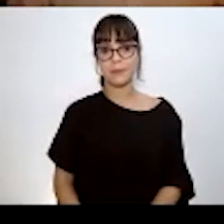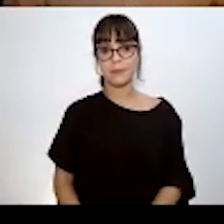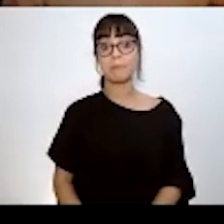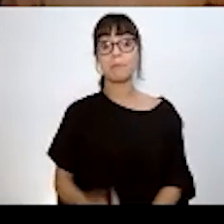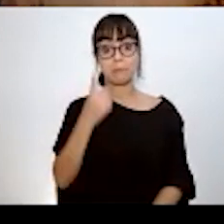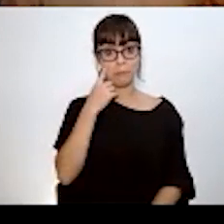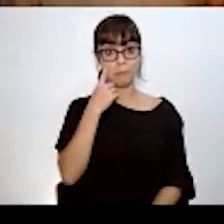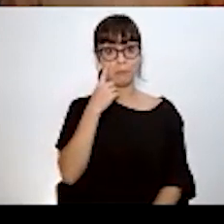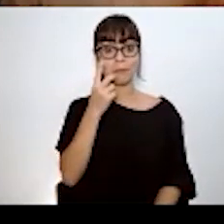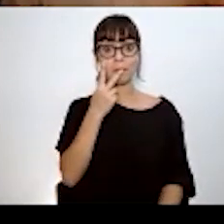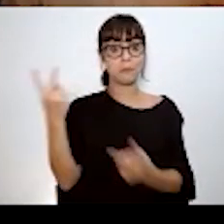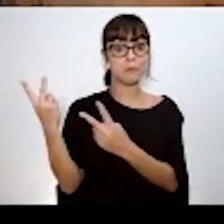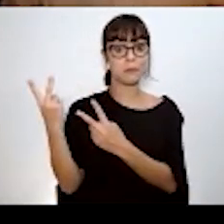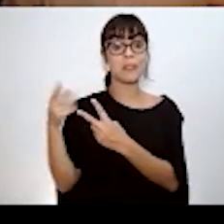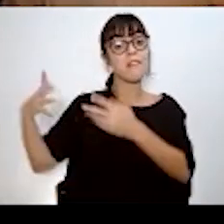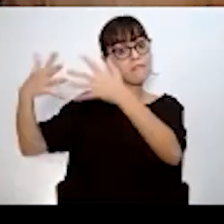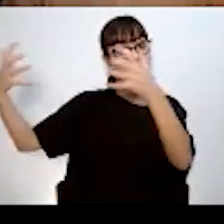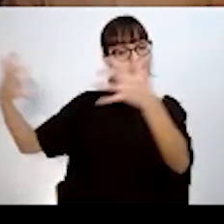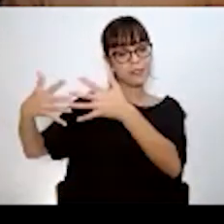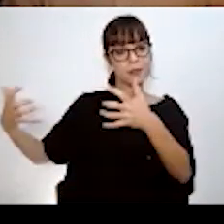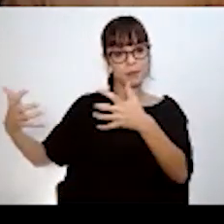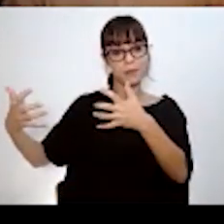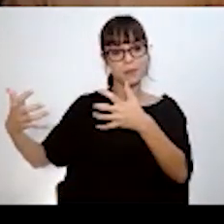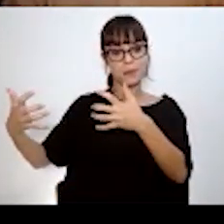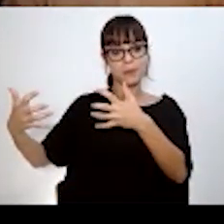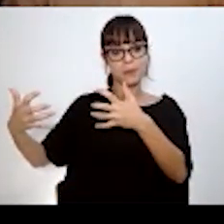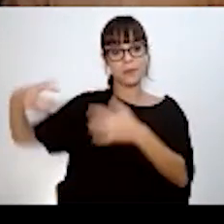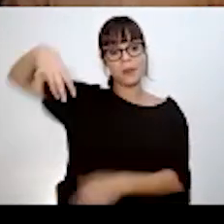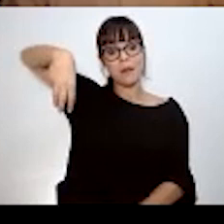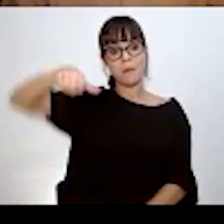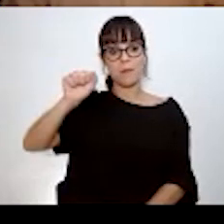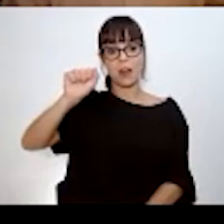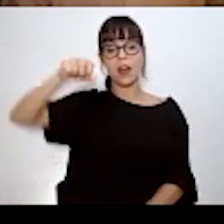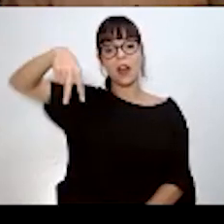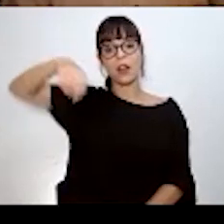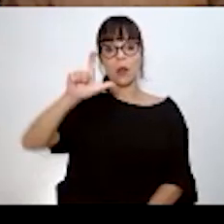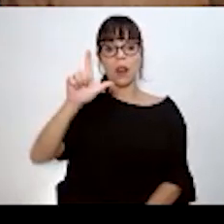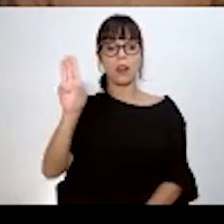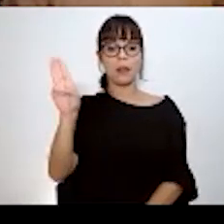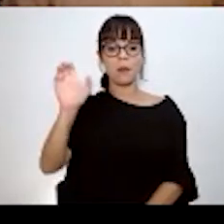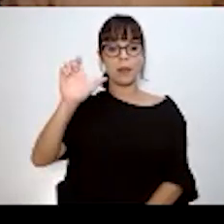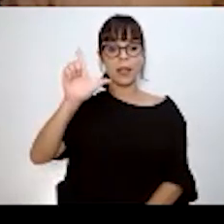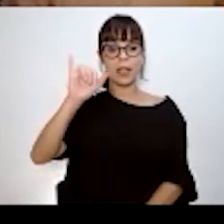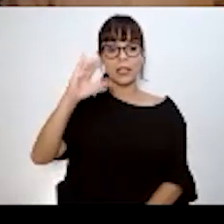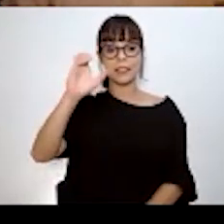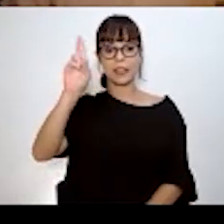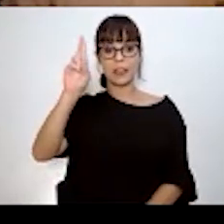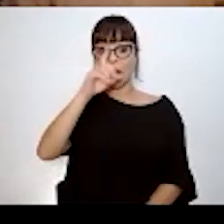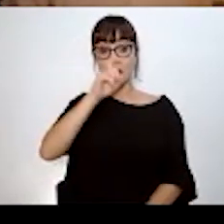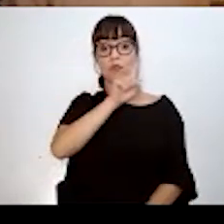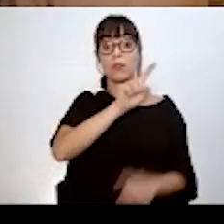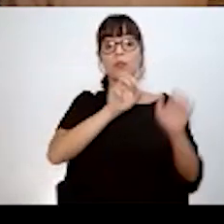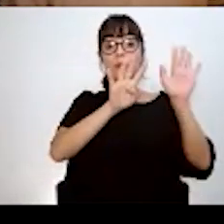Fíjense, hay una frase, hay un artículo de Manuel Pellicer del año 1974, que en esta frase yo creo que reúne un